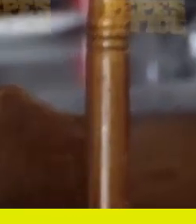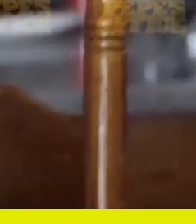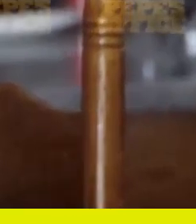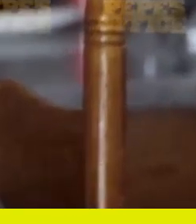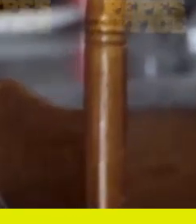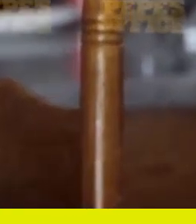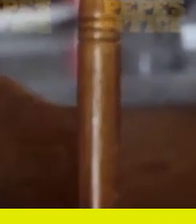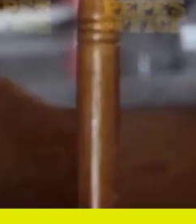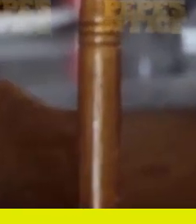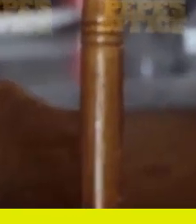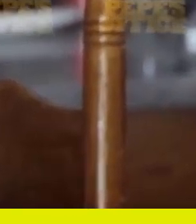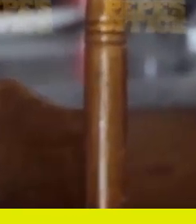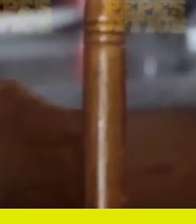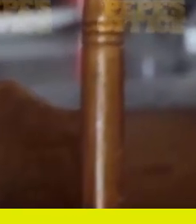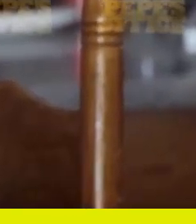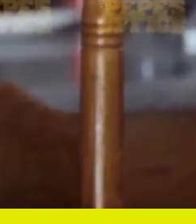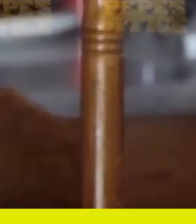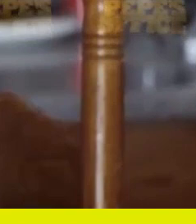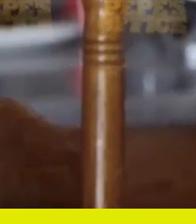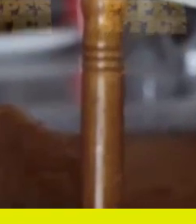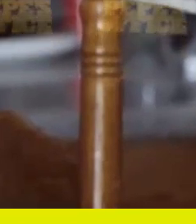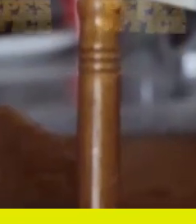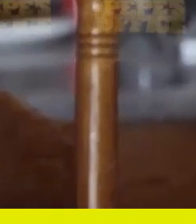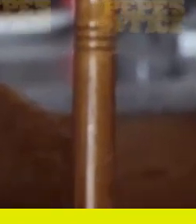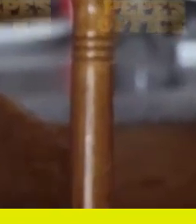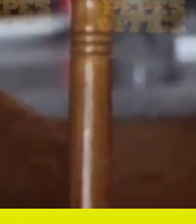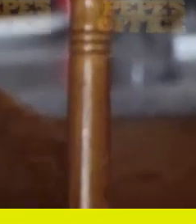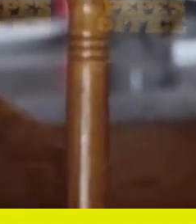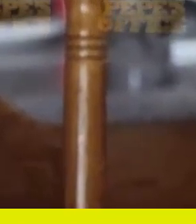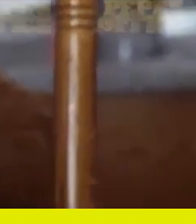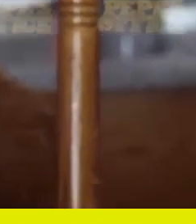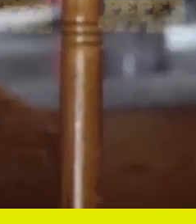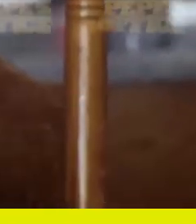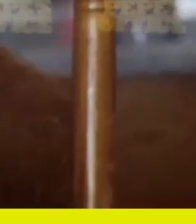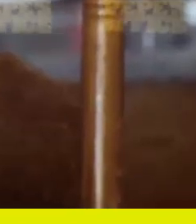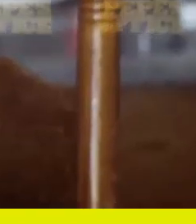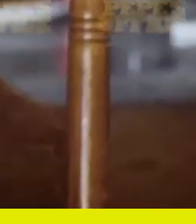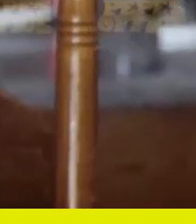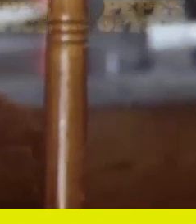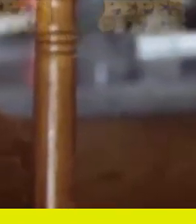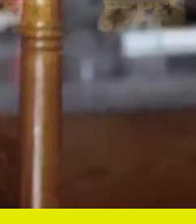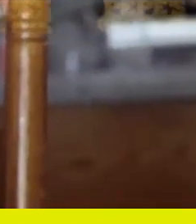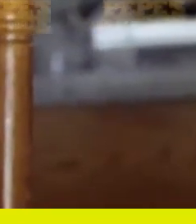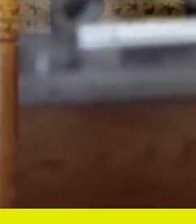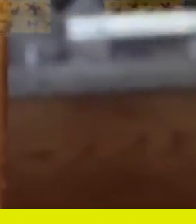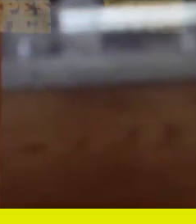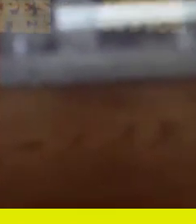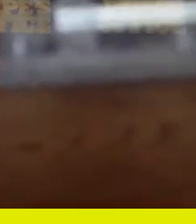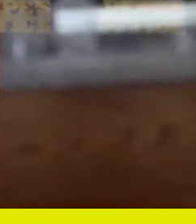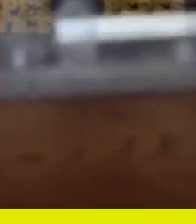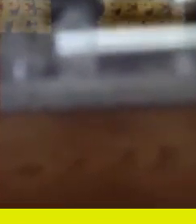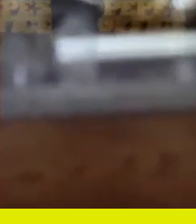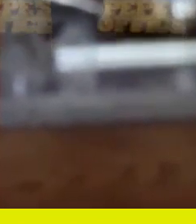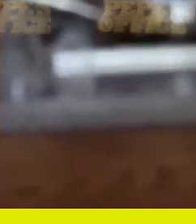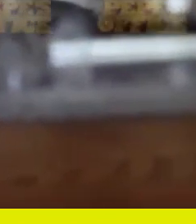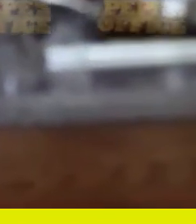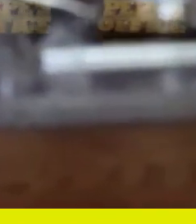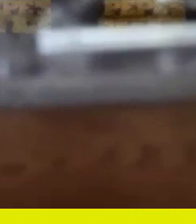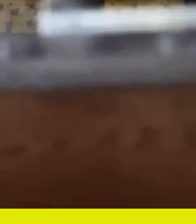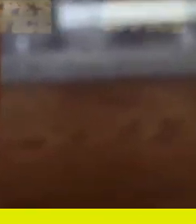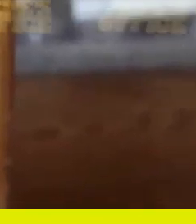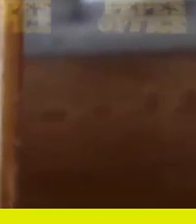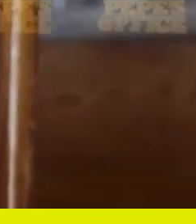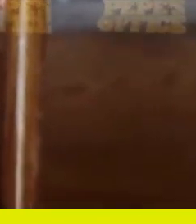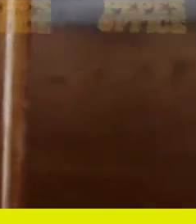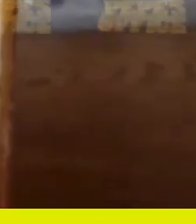Unas veces mis papás también batallaban en pues comprarnos zapatos o comida. A